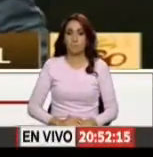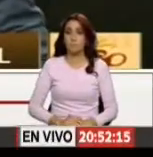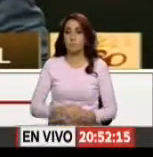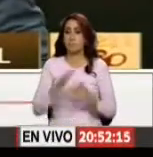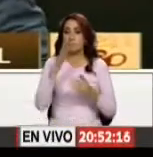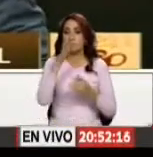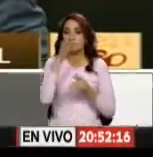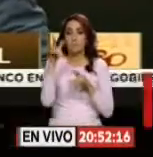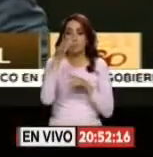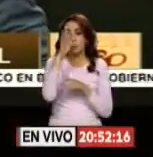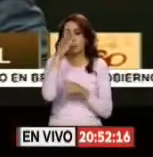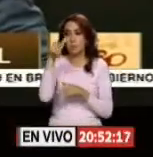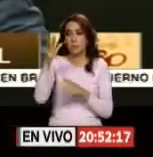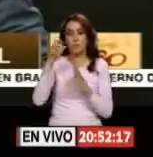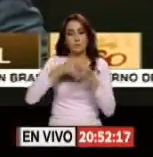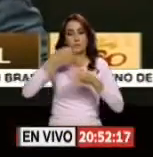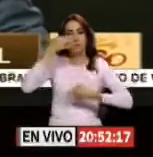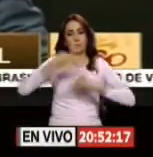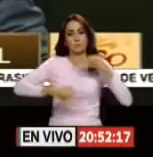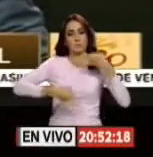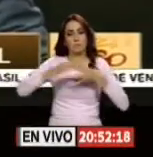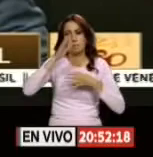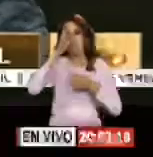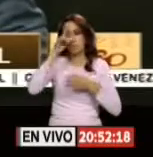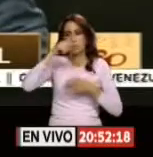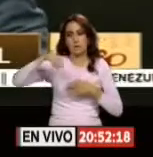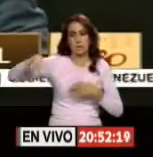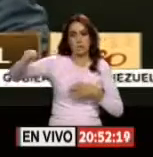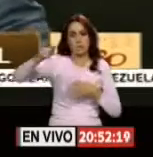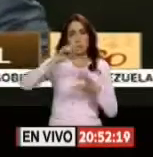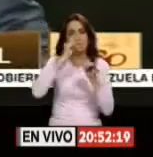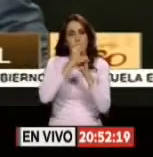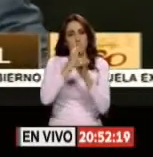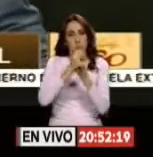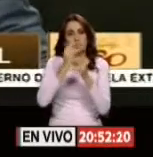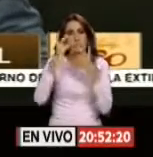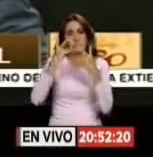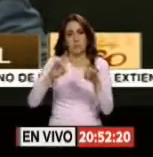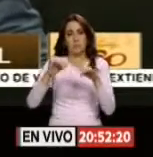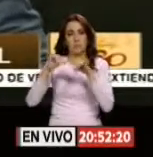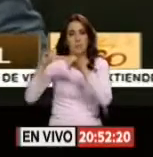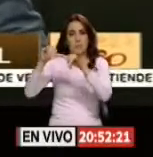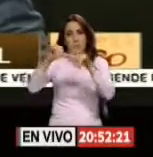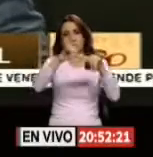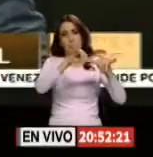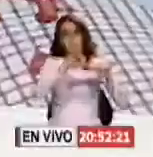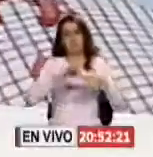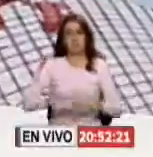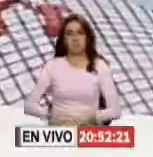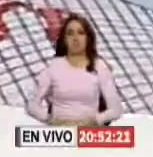burlándose del sistema de justicia de Venezuela, burlándose de las instituciones democráticas venezolanas.